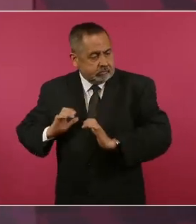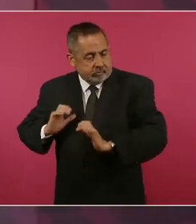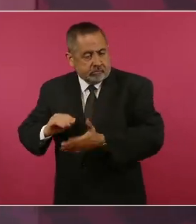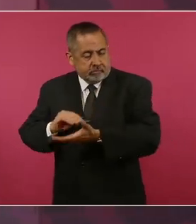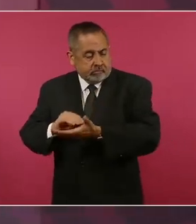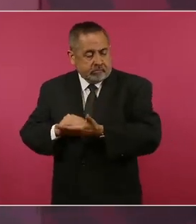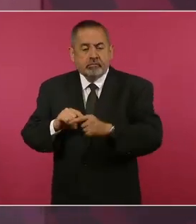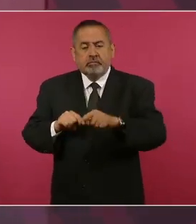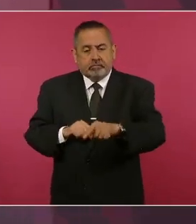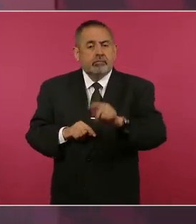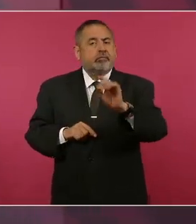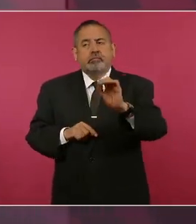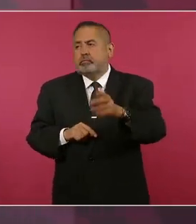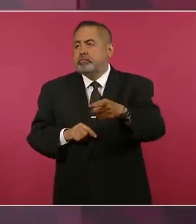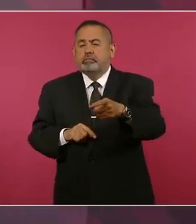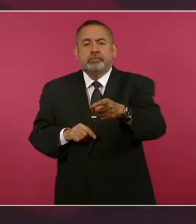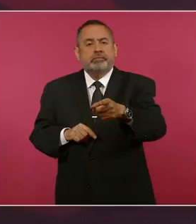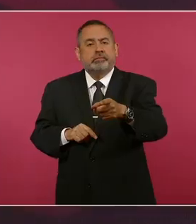o